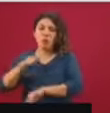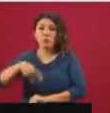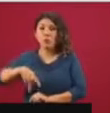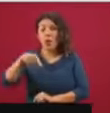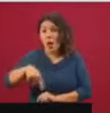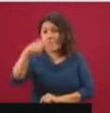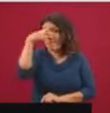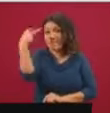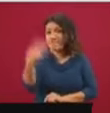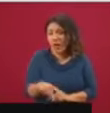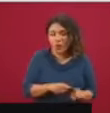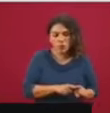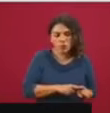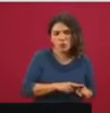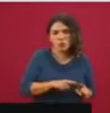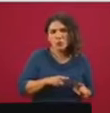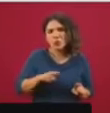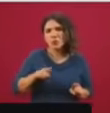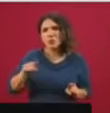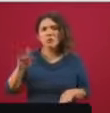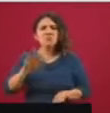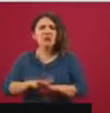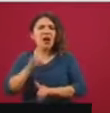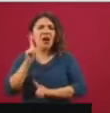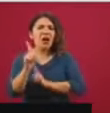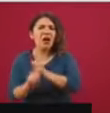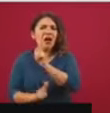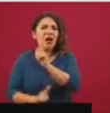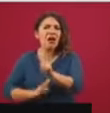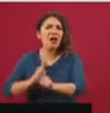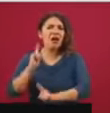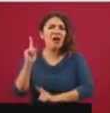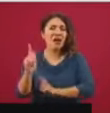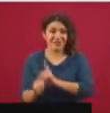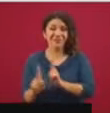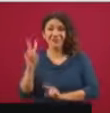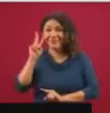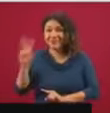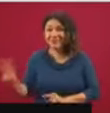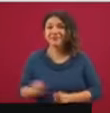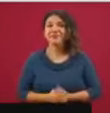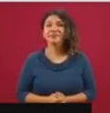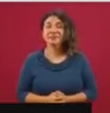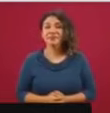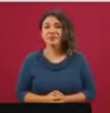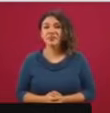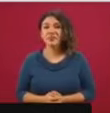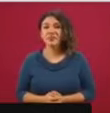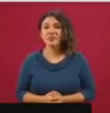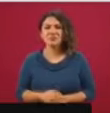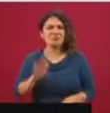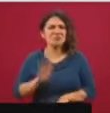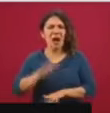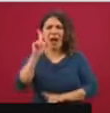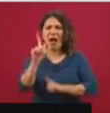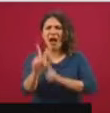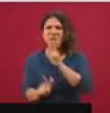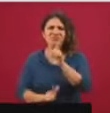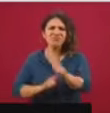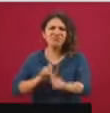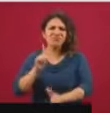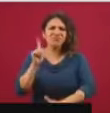velocidad la que ha ido aumentando en méxico es muy mucho mucho más lenta mucho mucho más lenta